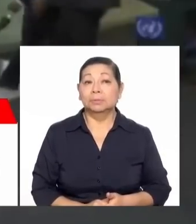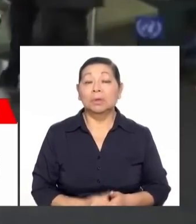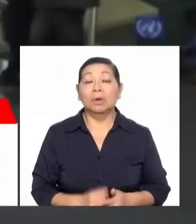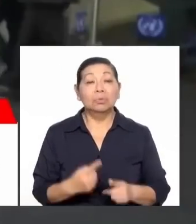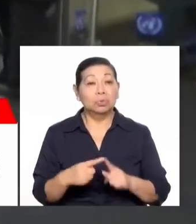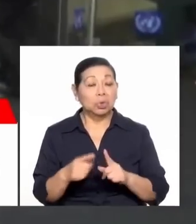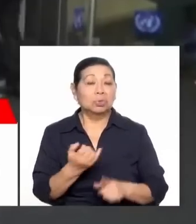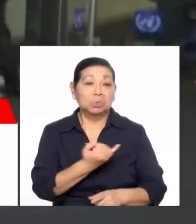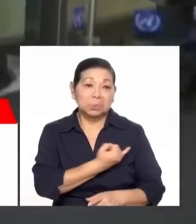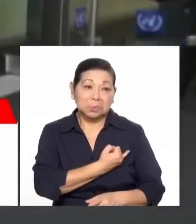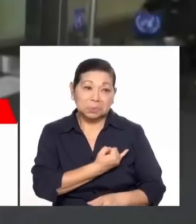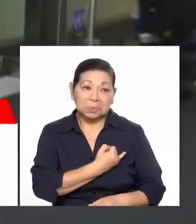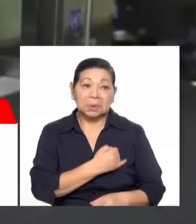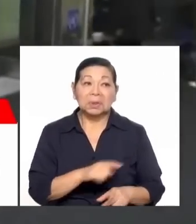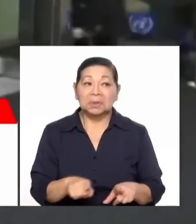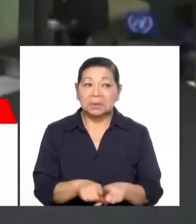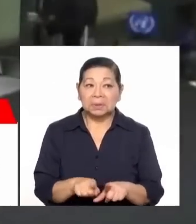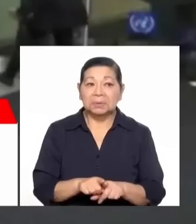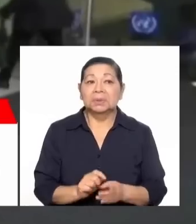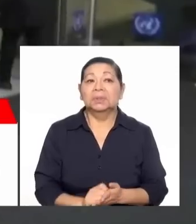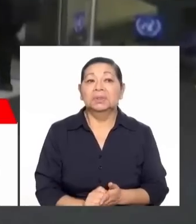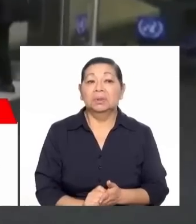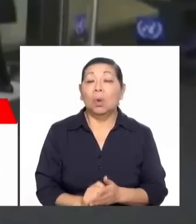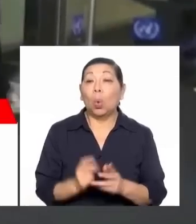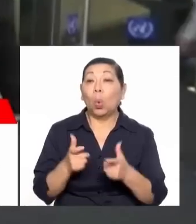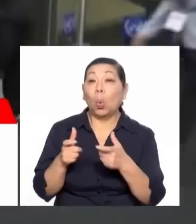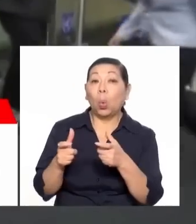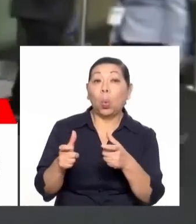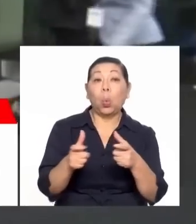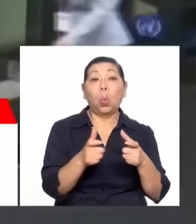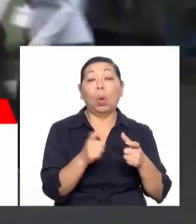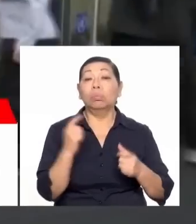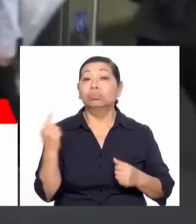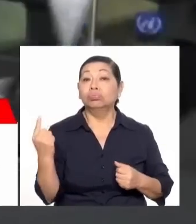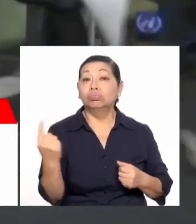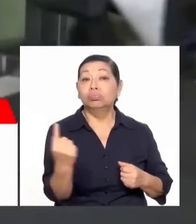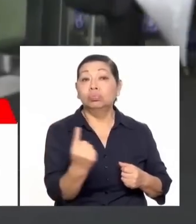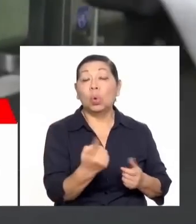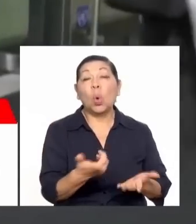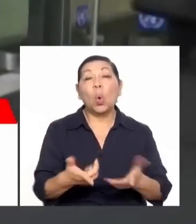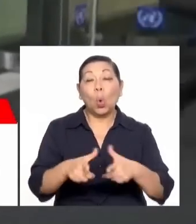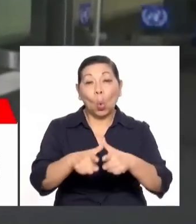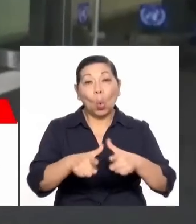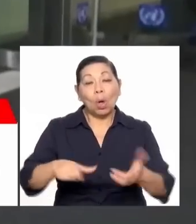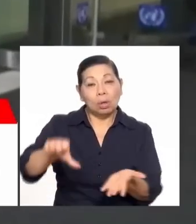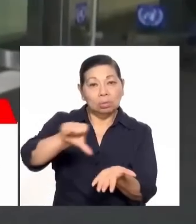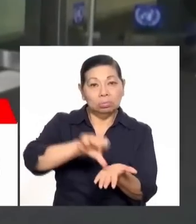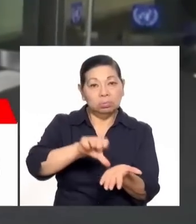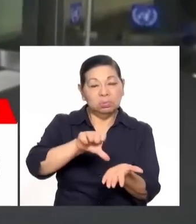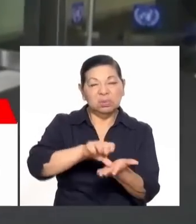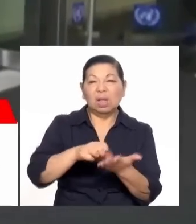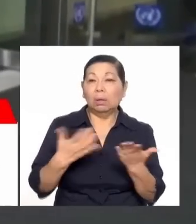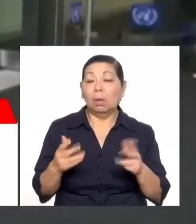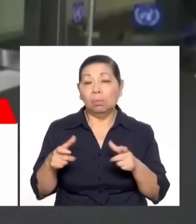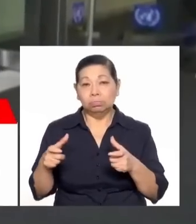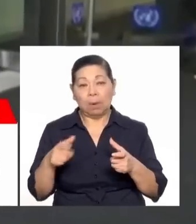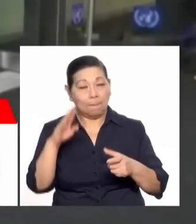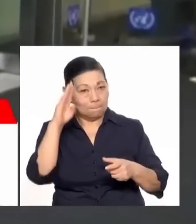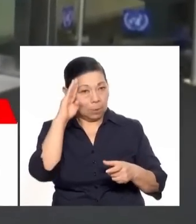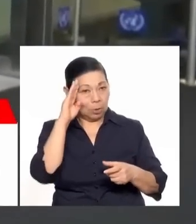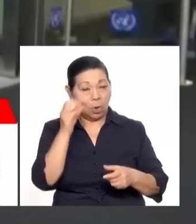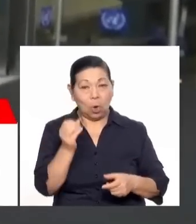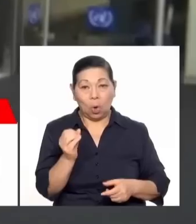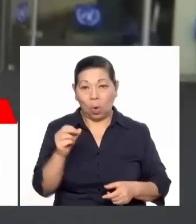las diferentes instituciones, han resguardado todo alrededor de la sede principal de la